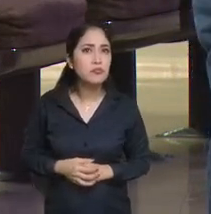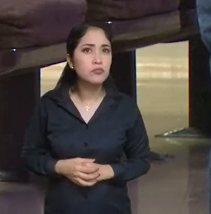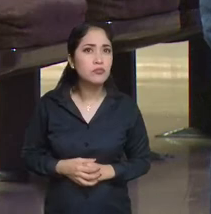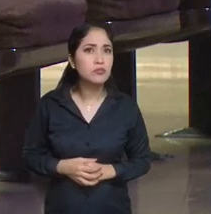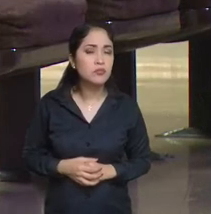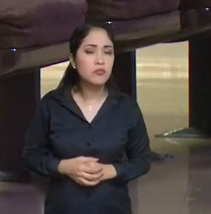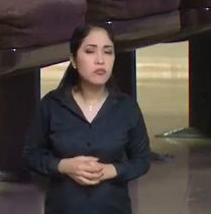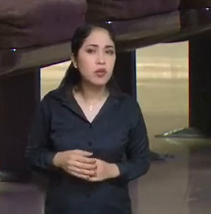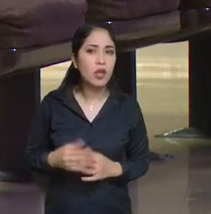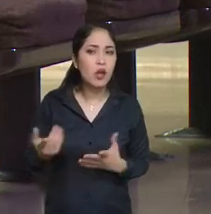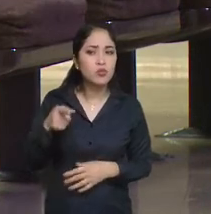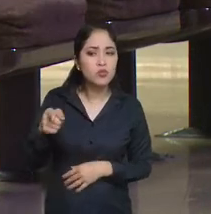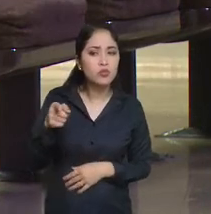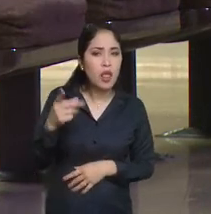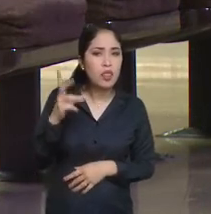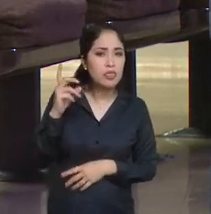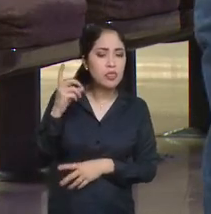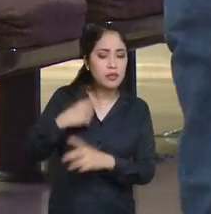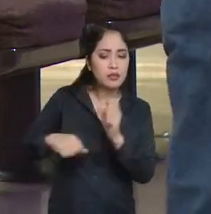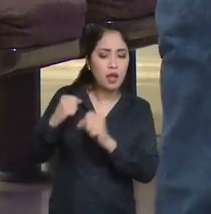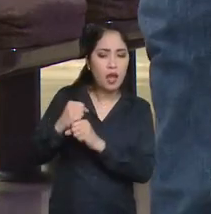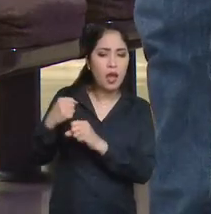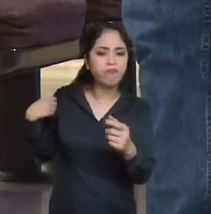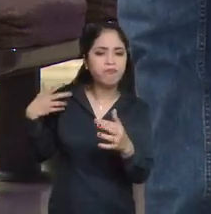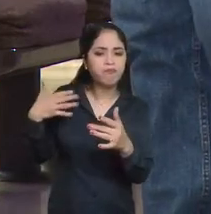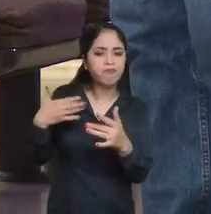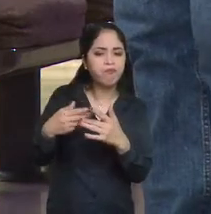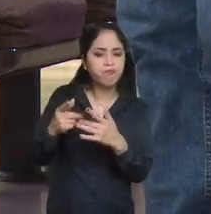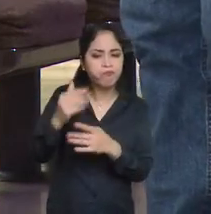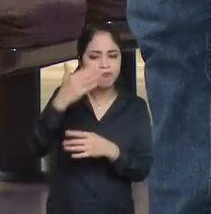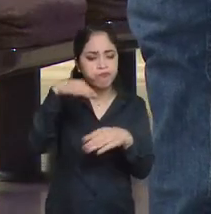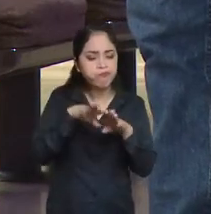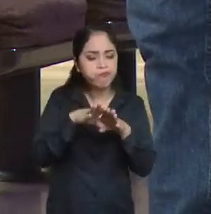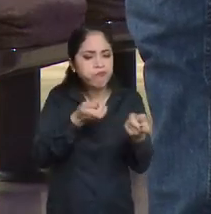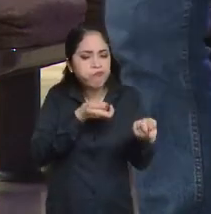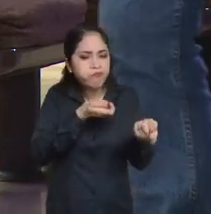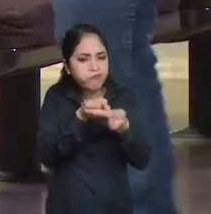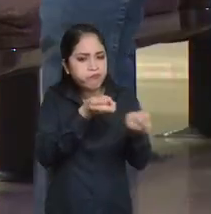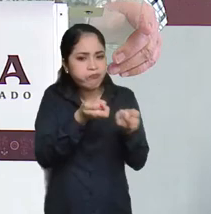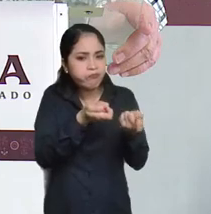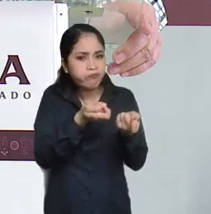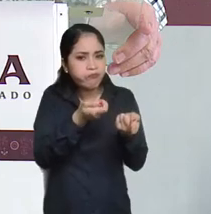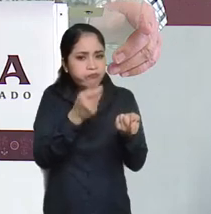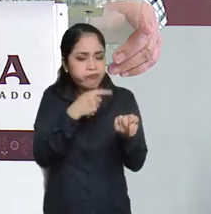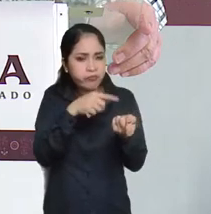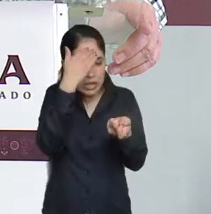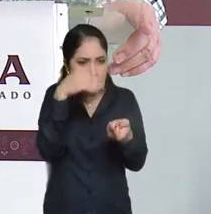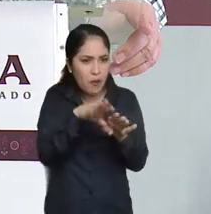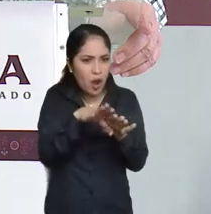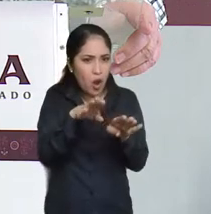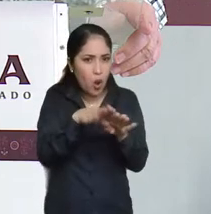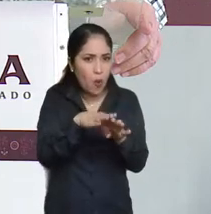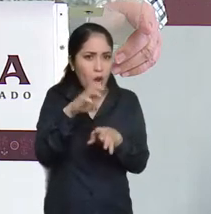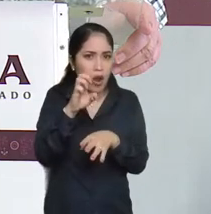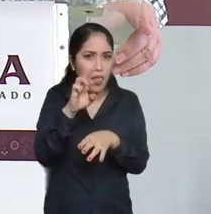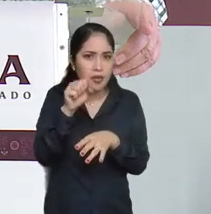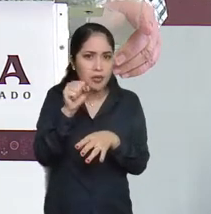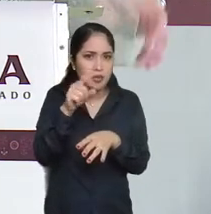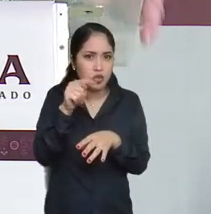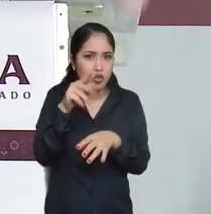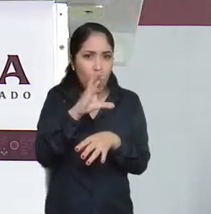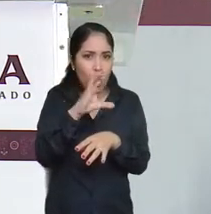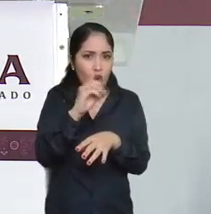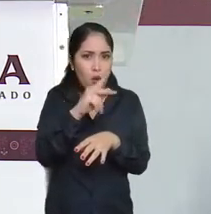la operación de este acuario al mismo Ernesto Coppel. Es que eso debe estar en la licitación.